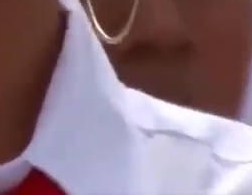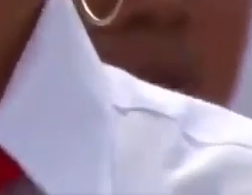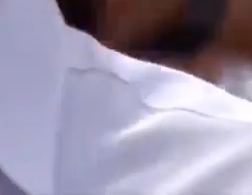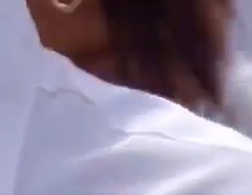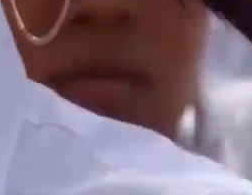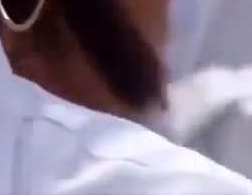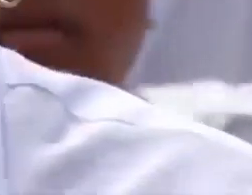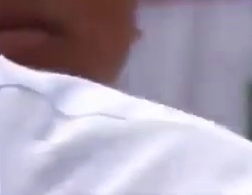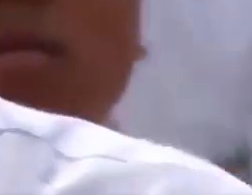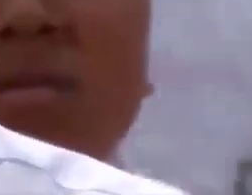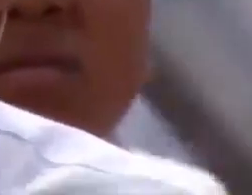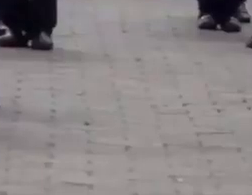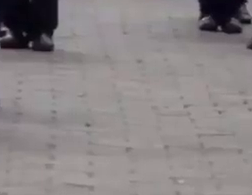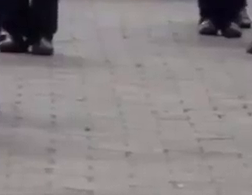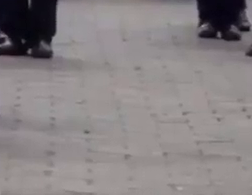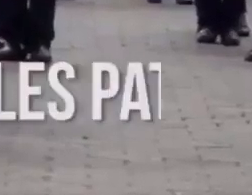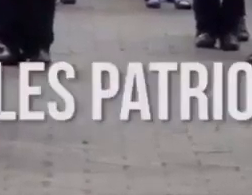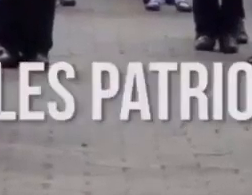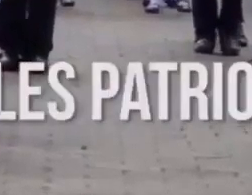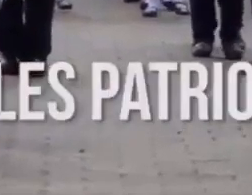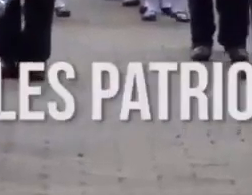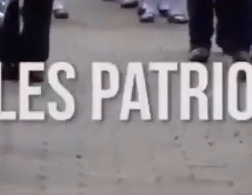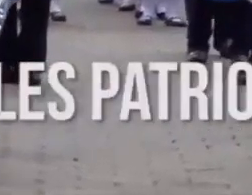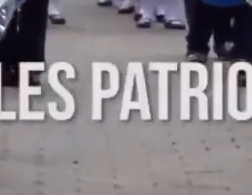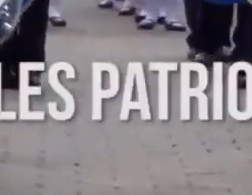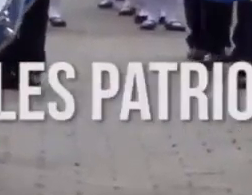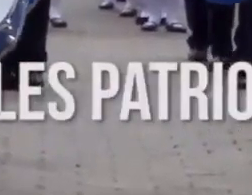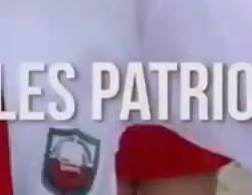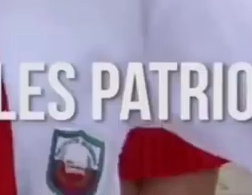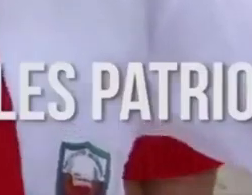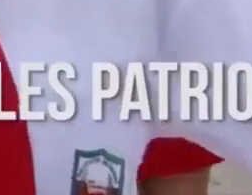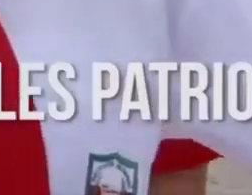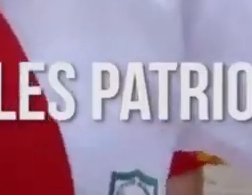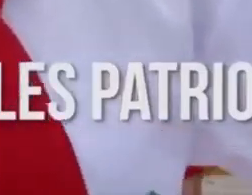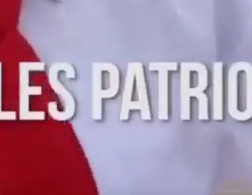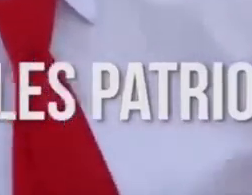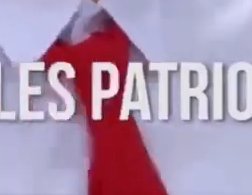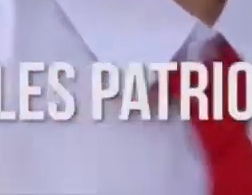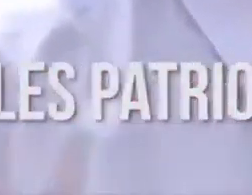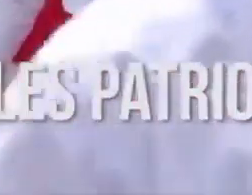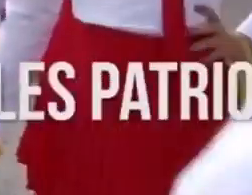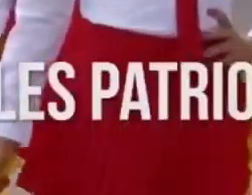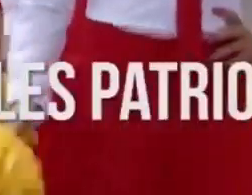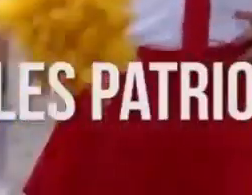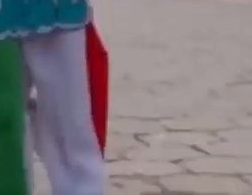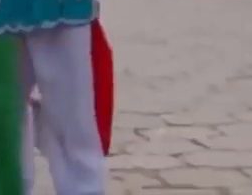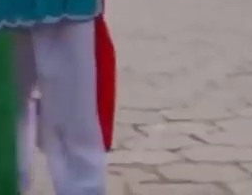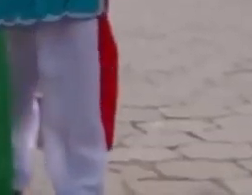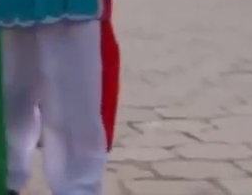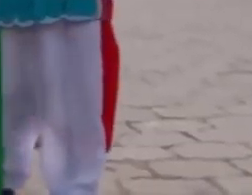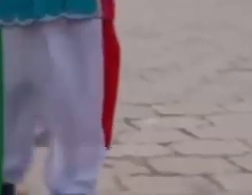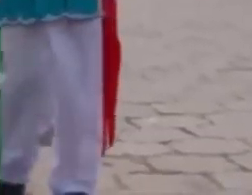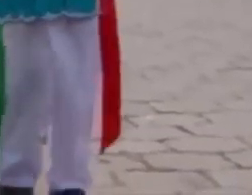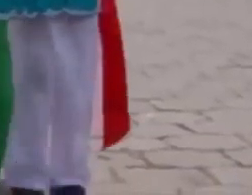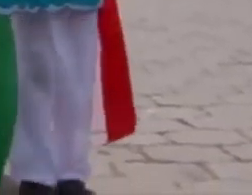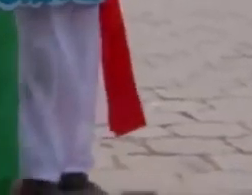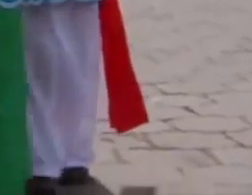El árbol guiñocuao es el culpable de que tus hijos gocen eternidad.